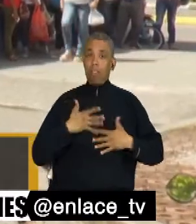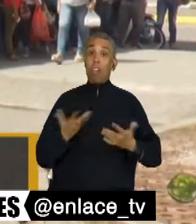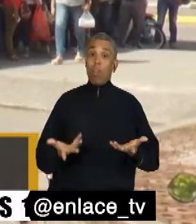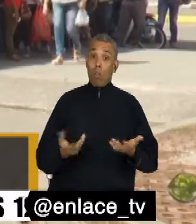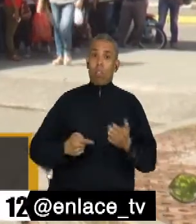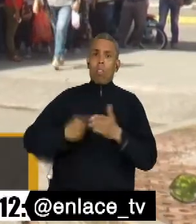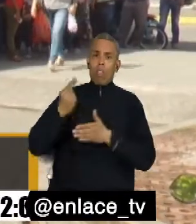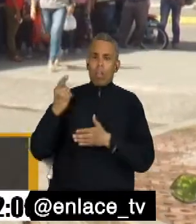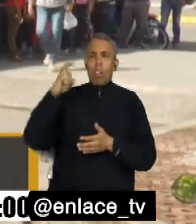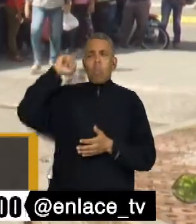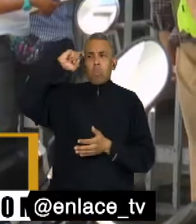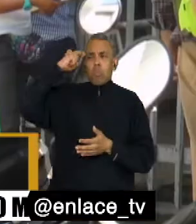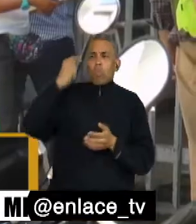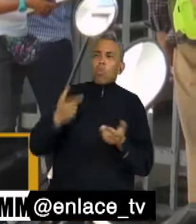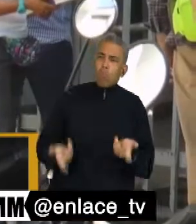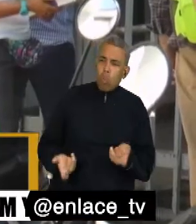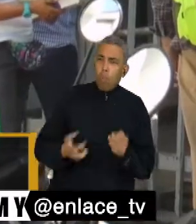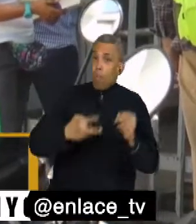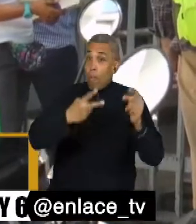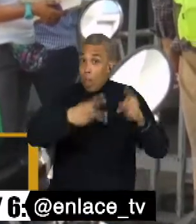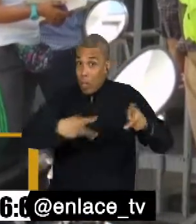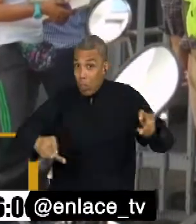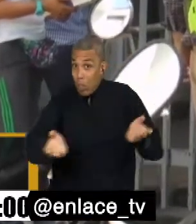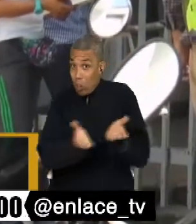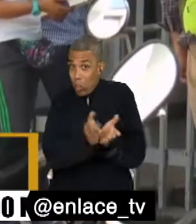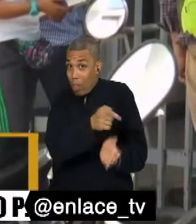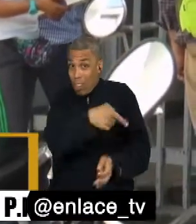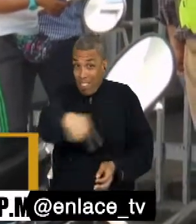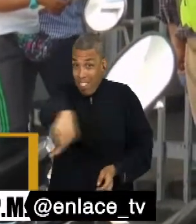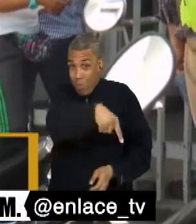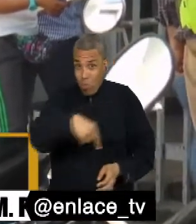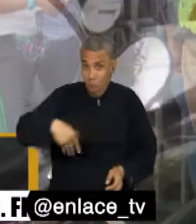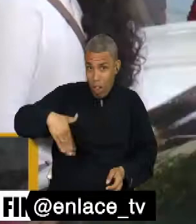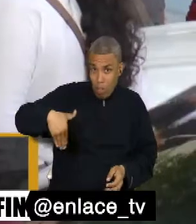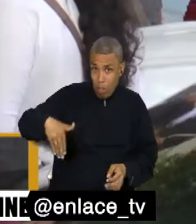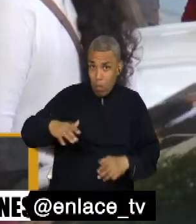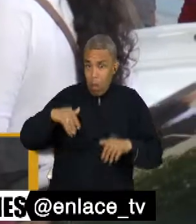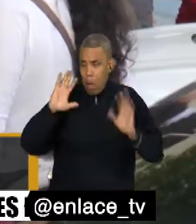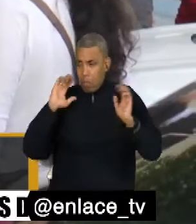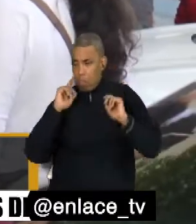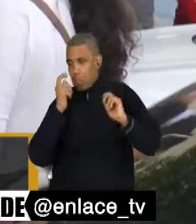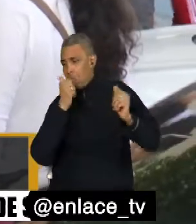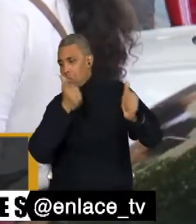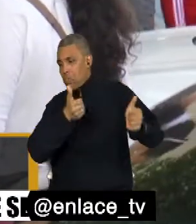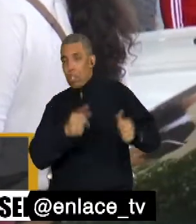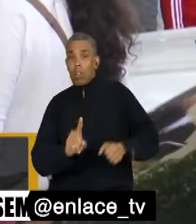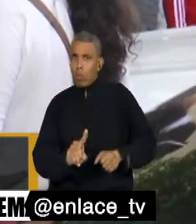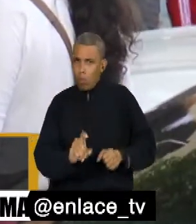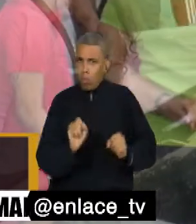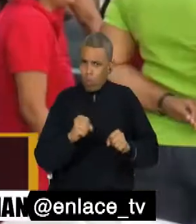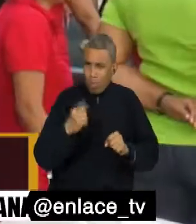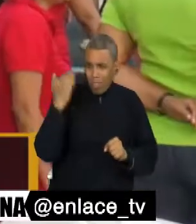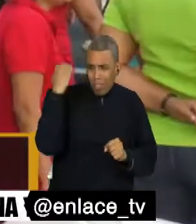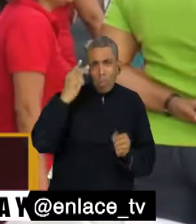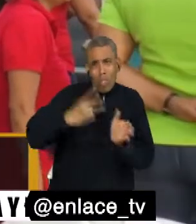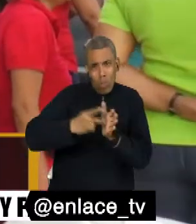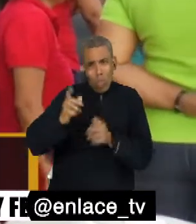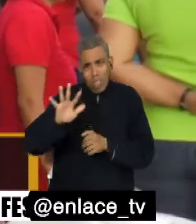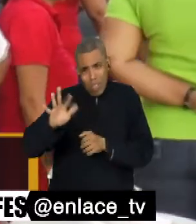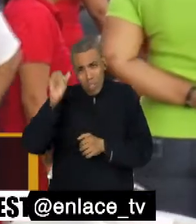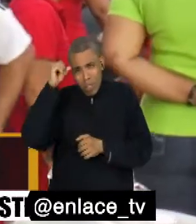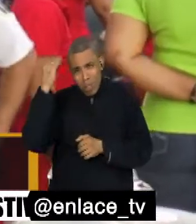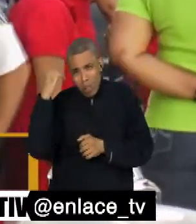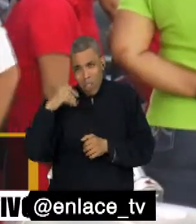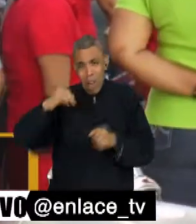el gobierno nacional cómo se va a hacer el proceso de recuperación, como se ha hecho en ocasiones anteriores. En el 2015 se hizo el proceso de